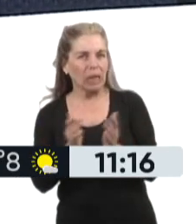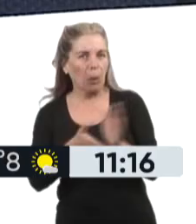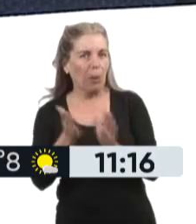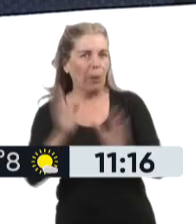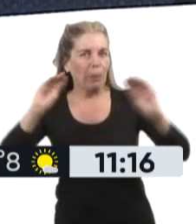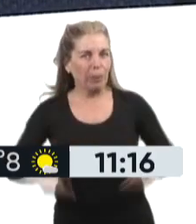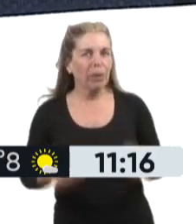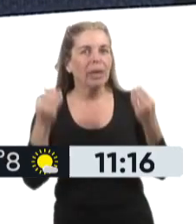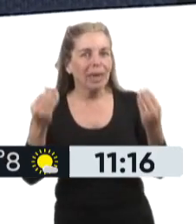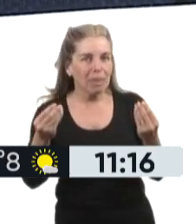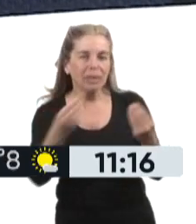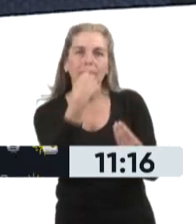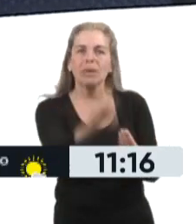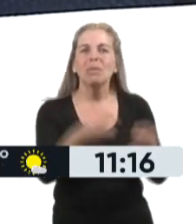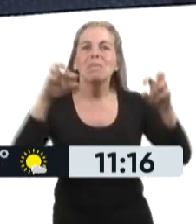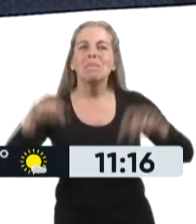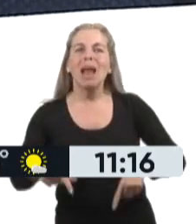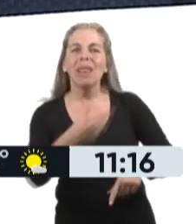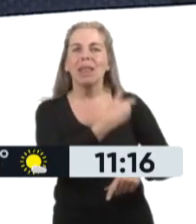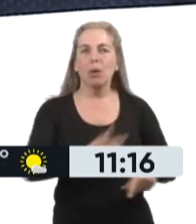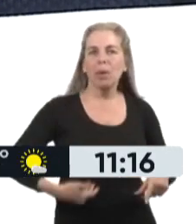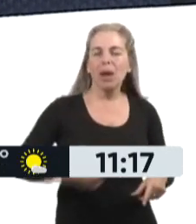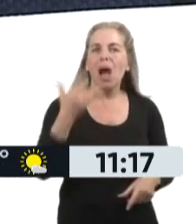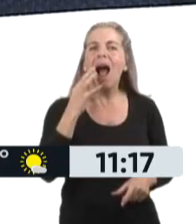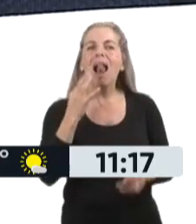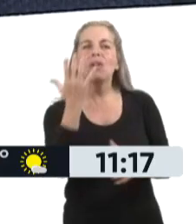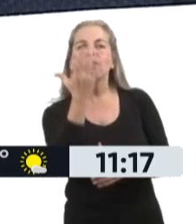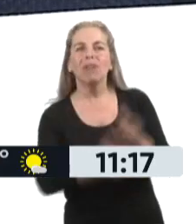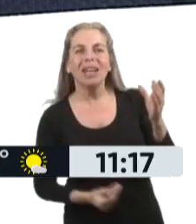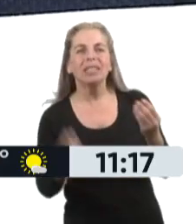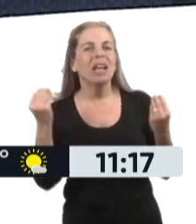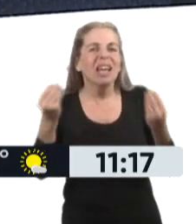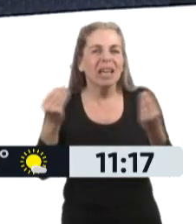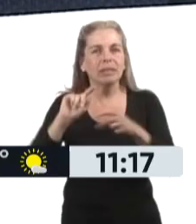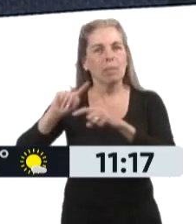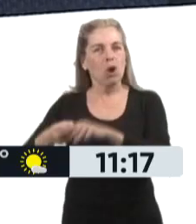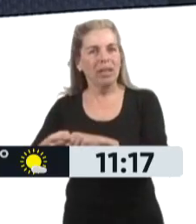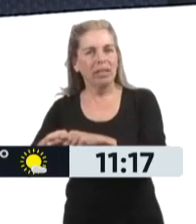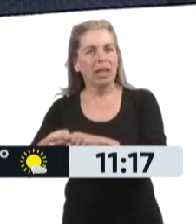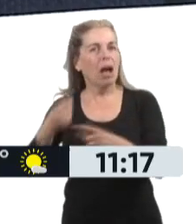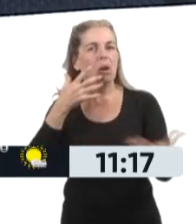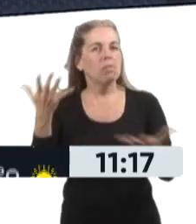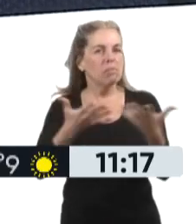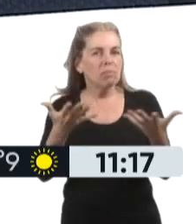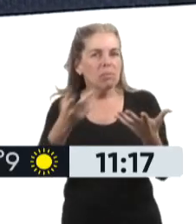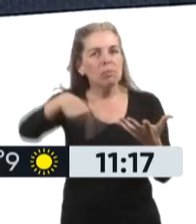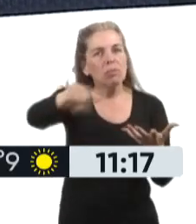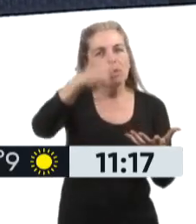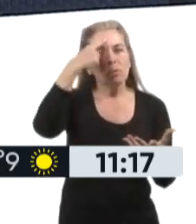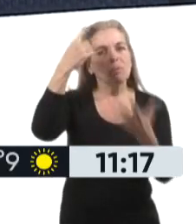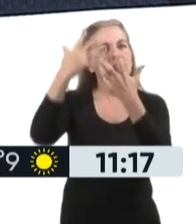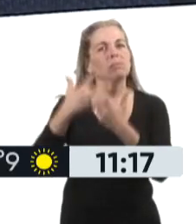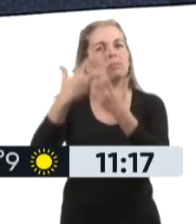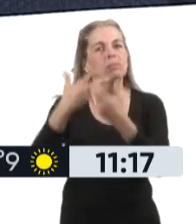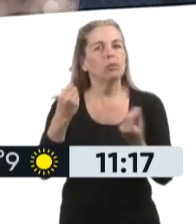económico que está fallando? ¿Es lo político, es la política? ¿O qué deducción sacan ustedes con respecto a estas cifras